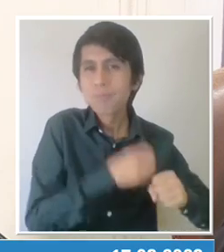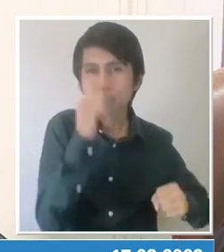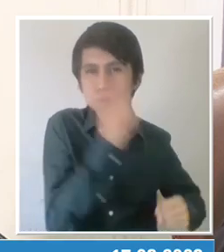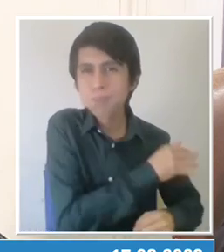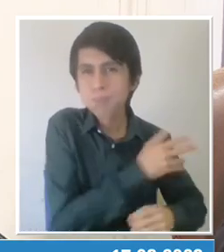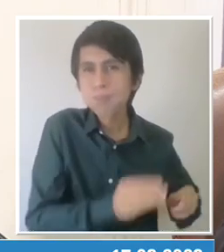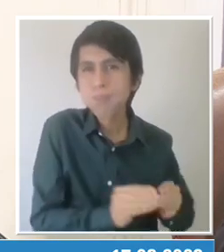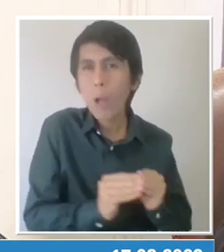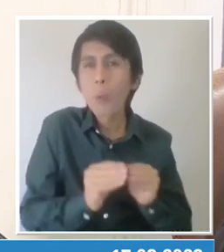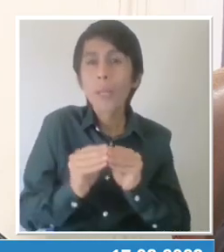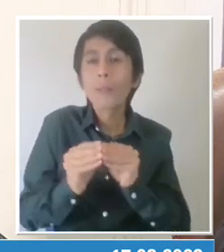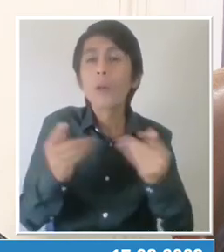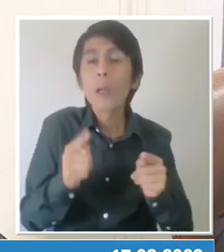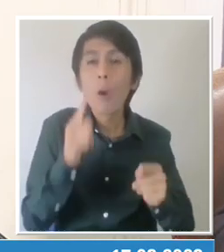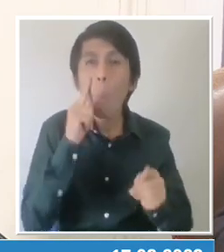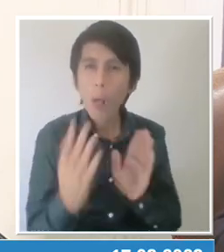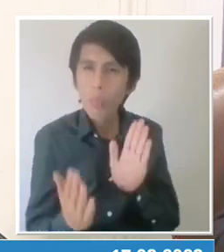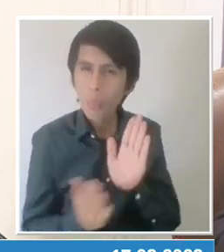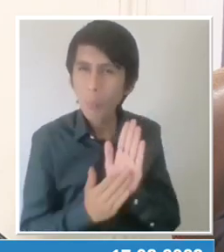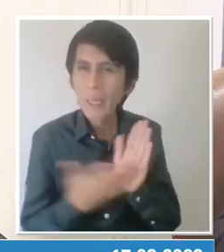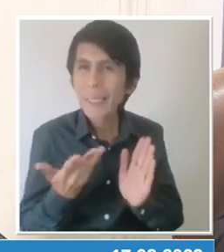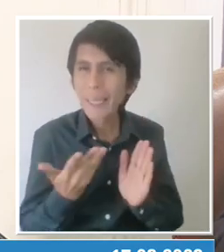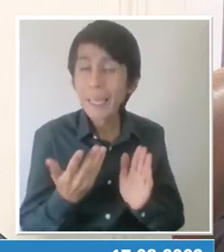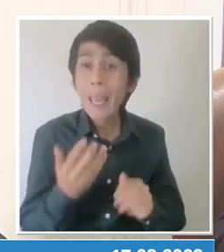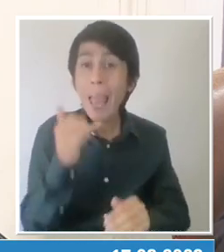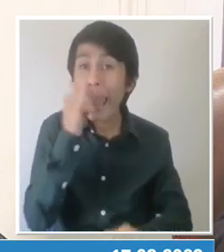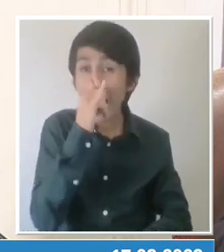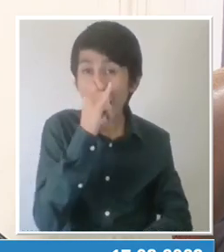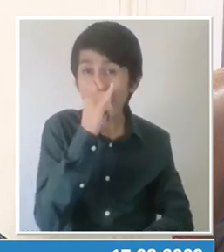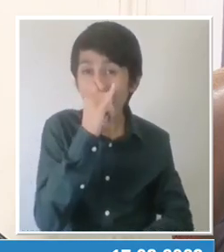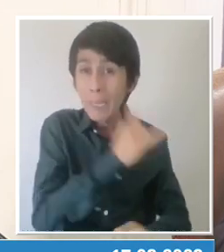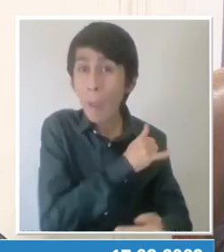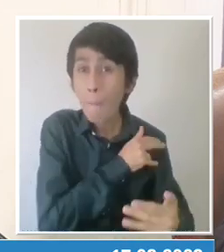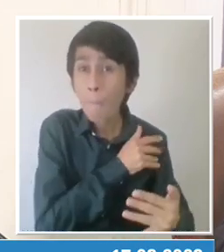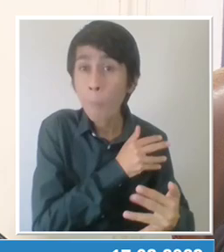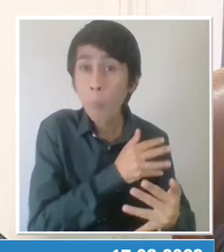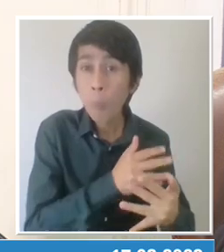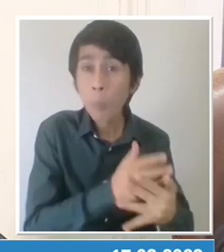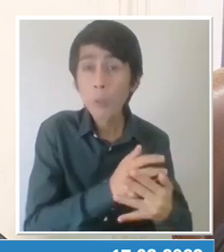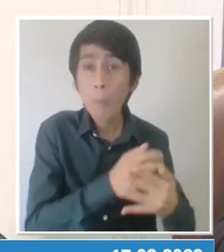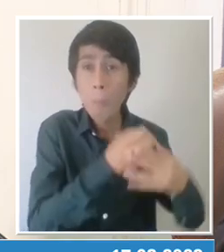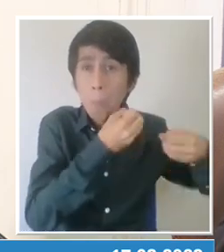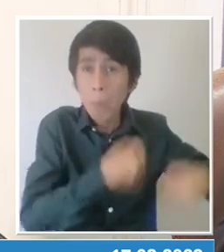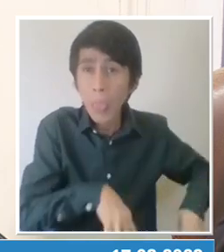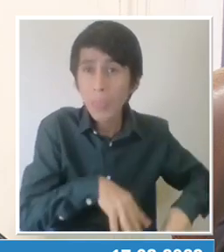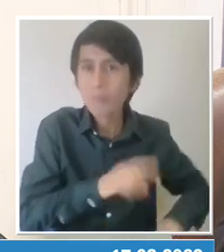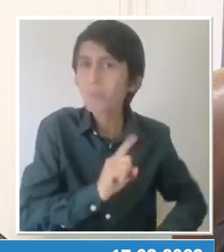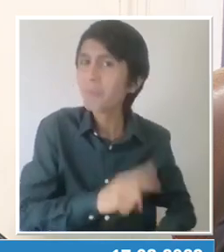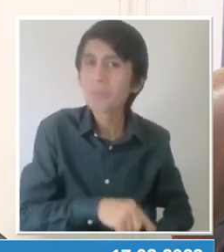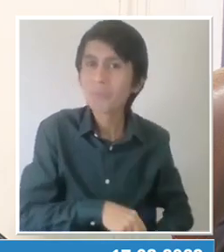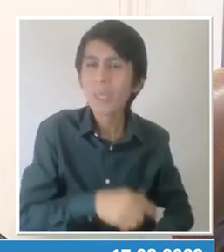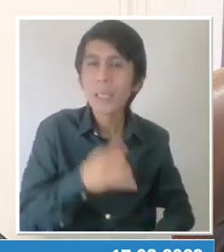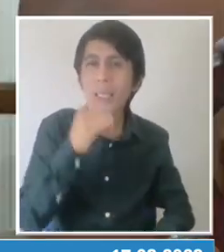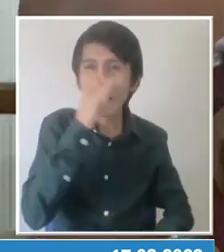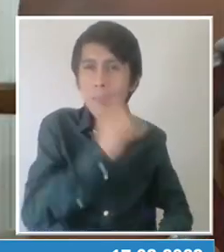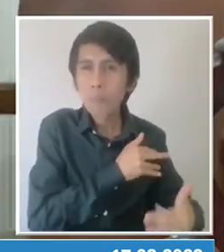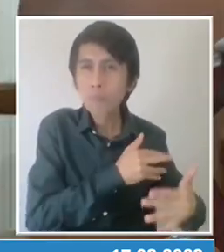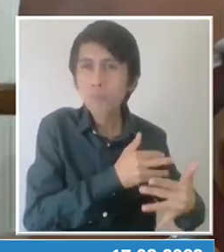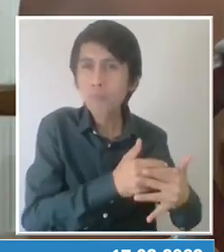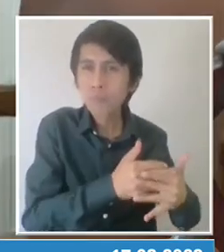que el tiempo no transcurre en vano. Y ustedes tienen que ser sensibles a